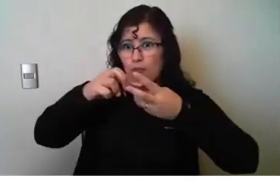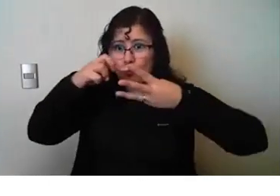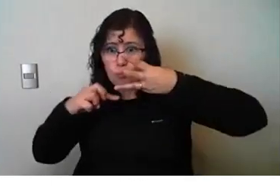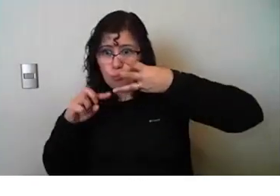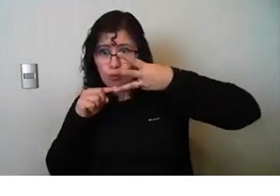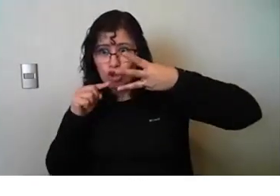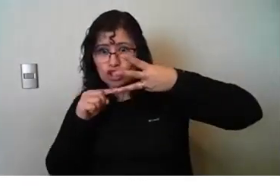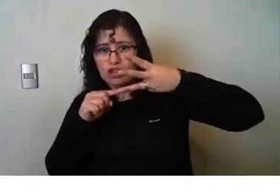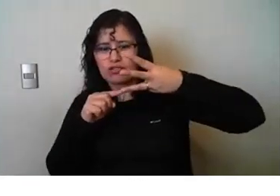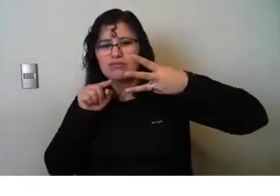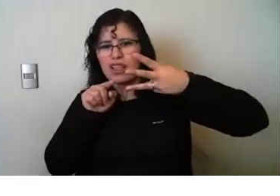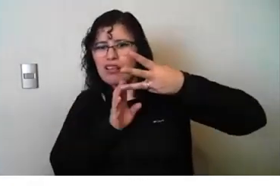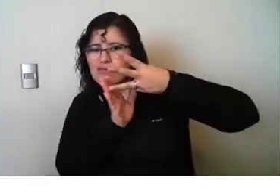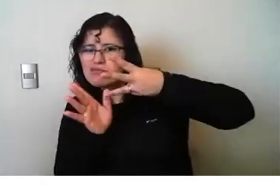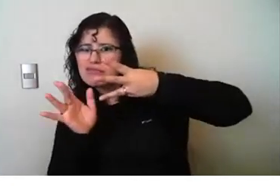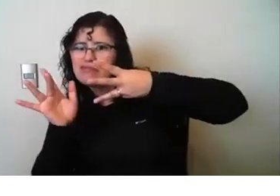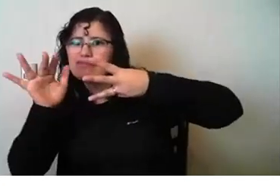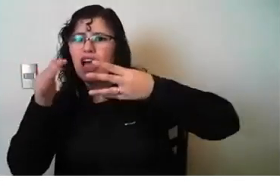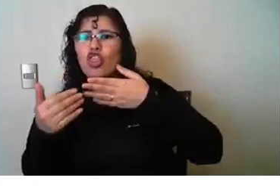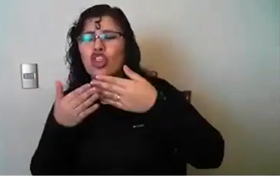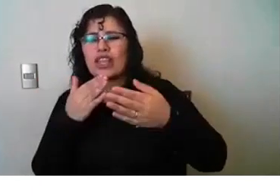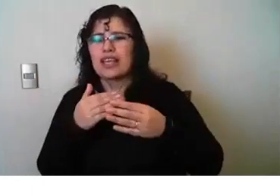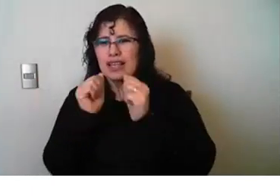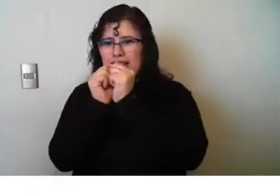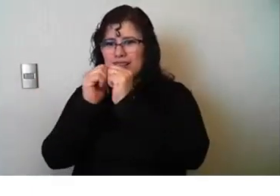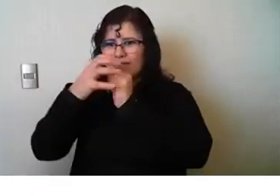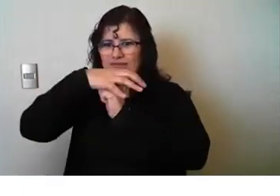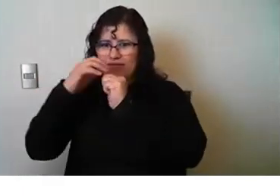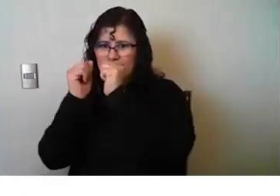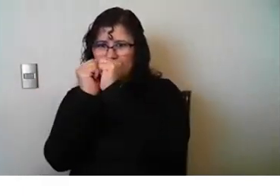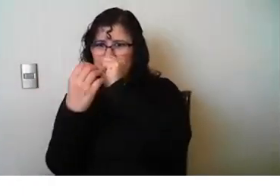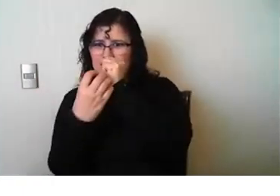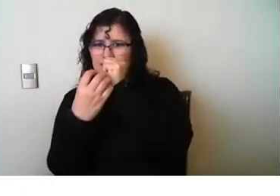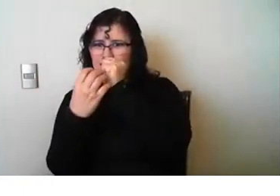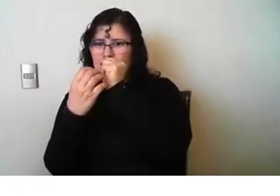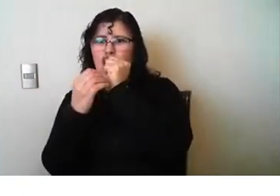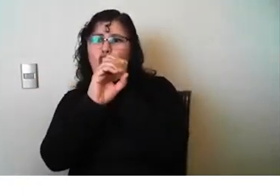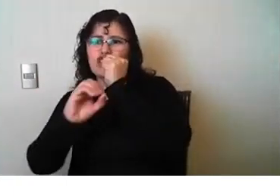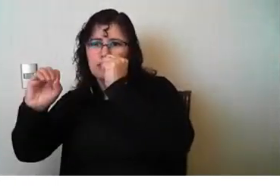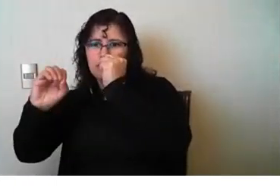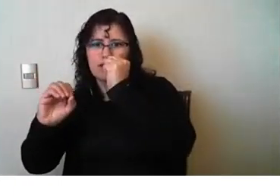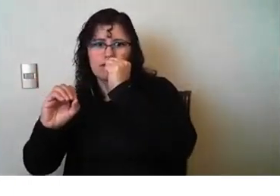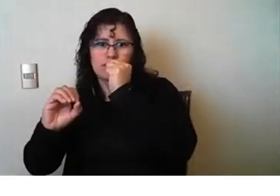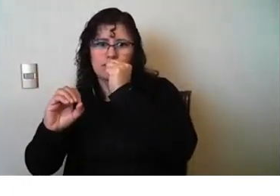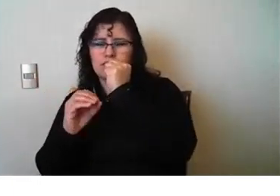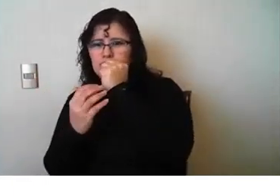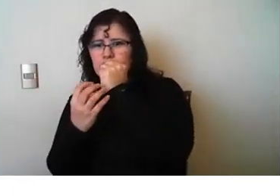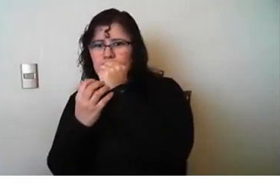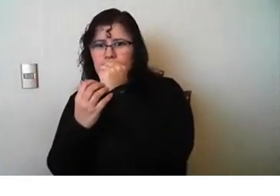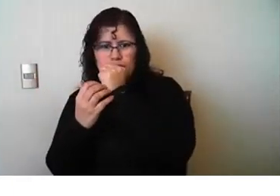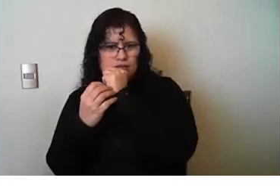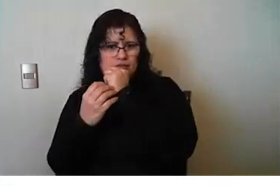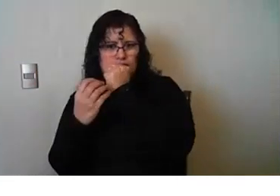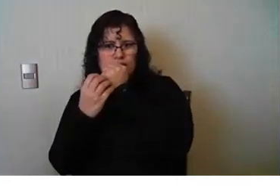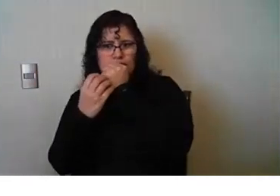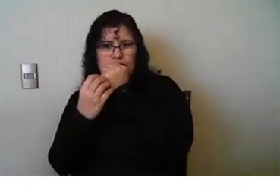se irriga parte de los hemisferios cerebrales. Y si asociamos estos hemisferios cerebrales a sus